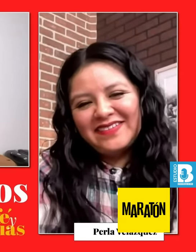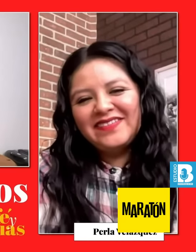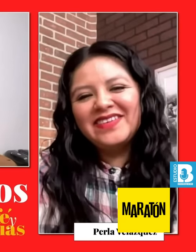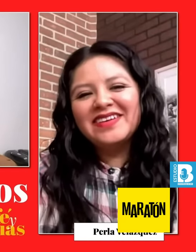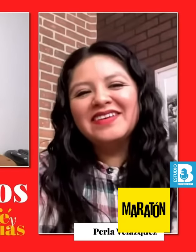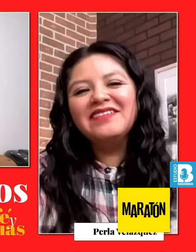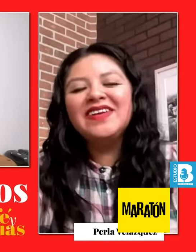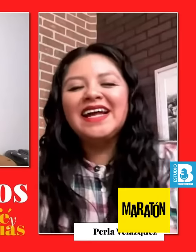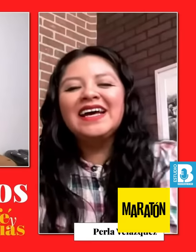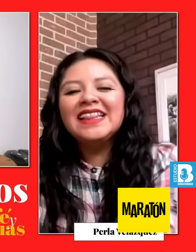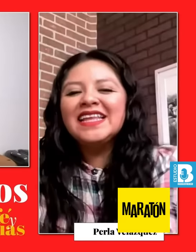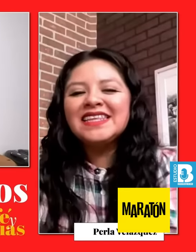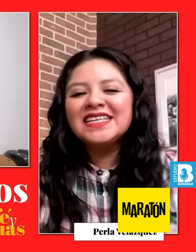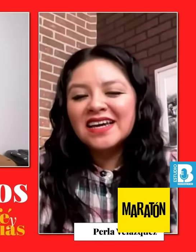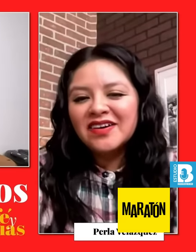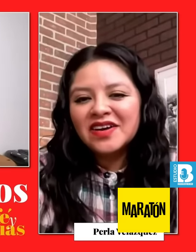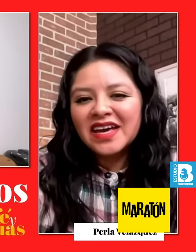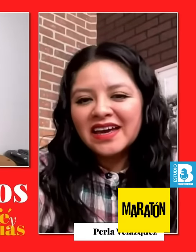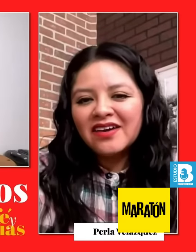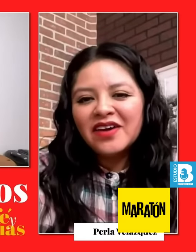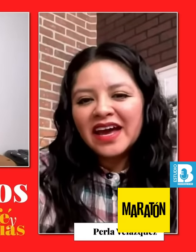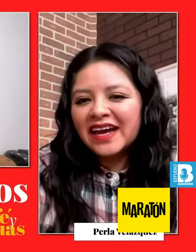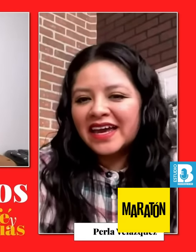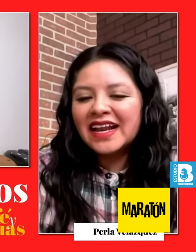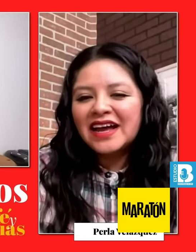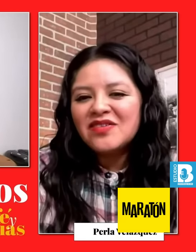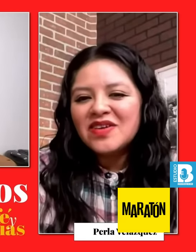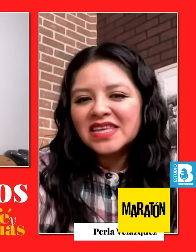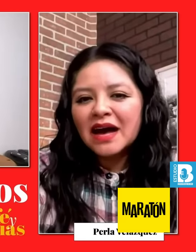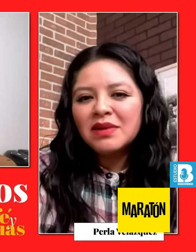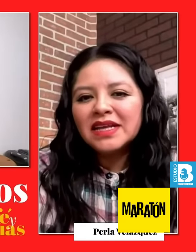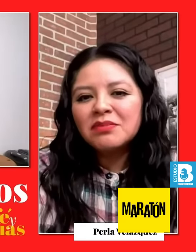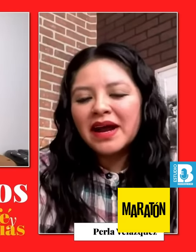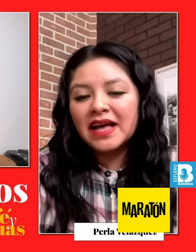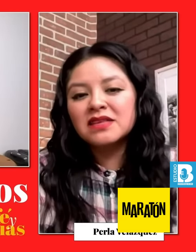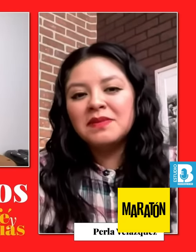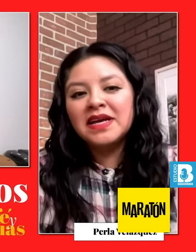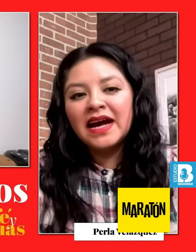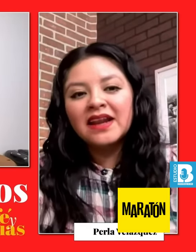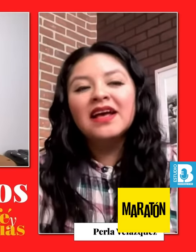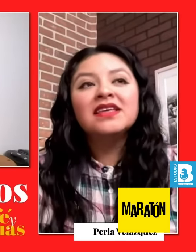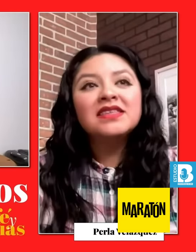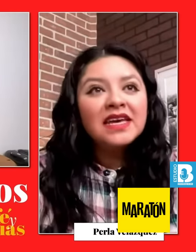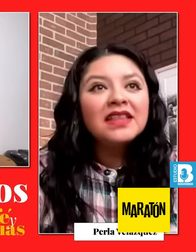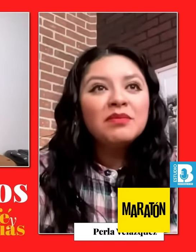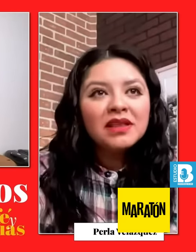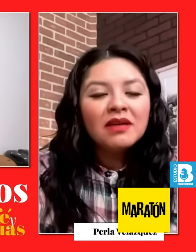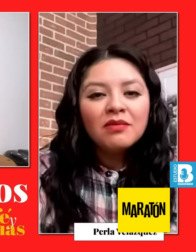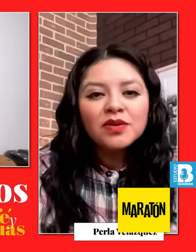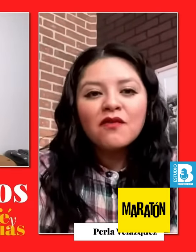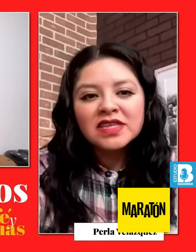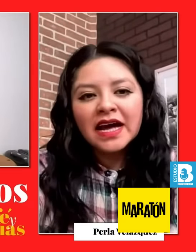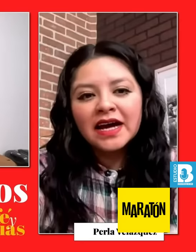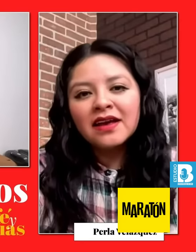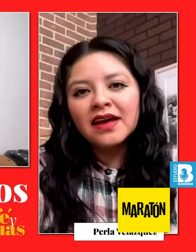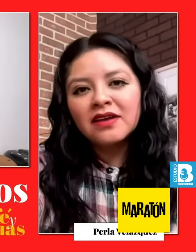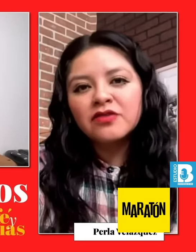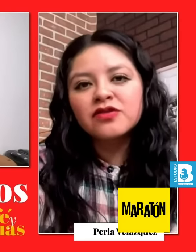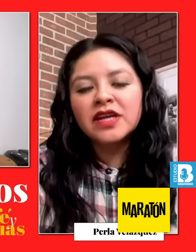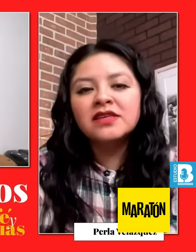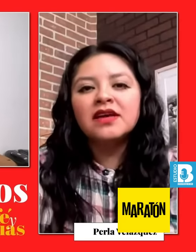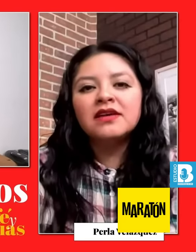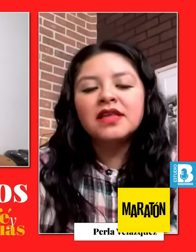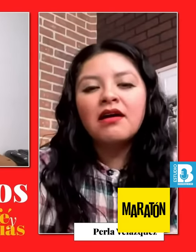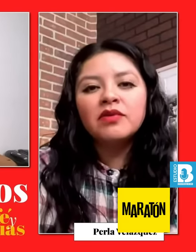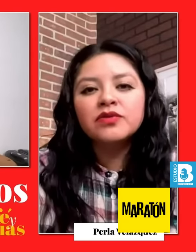más Mira dice checo que Oigan qué claro es hamlet para explicar Sí también debemos confesar que